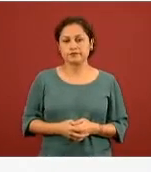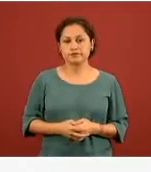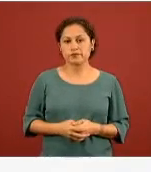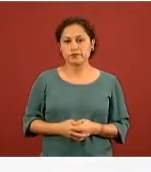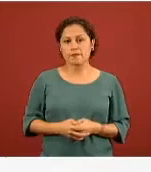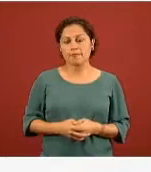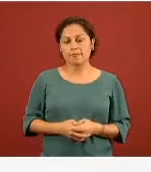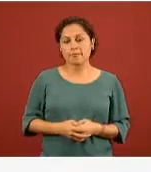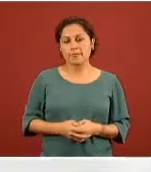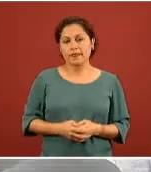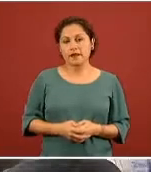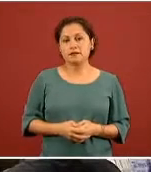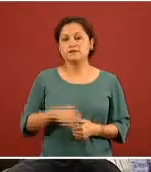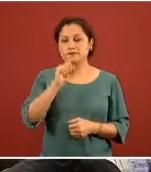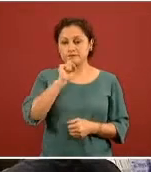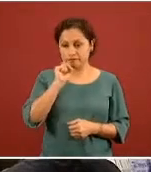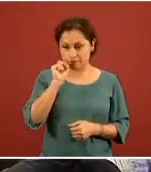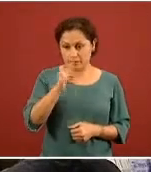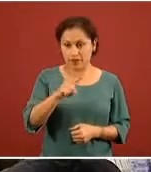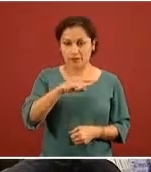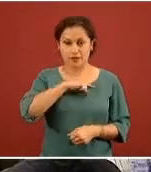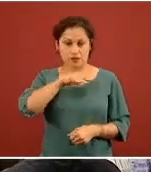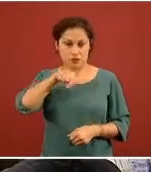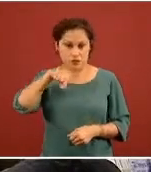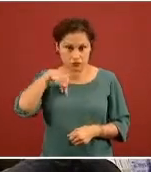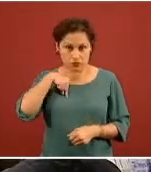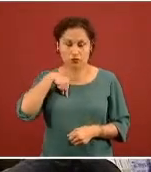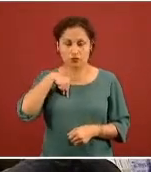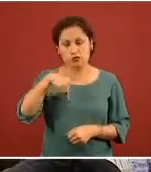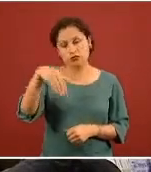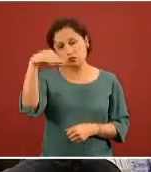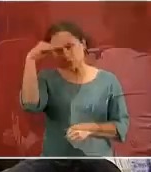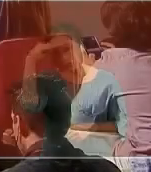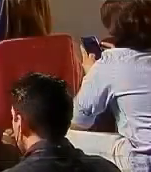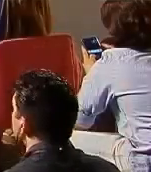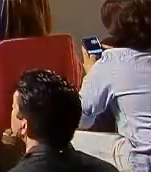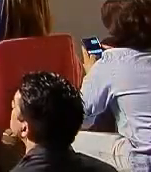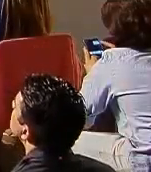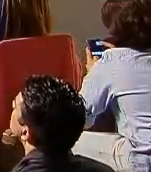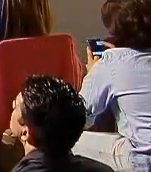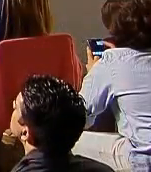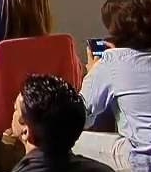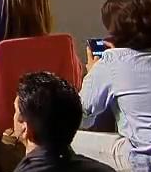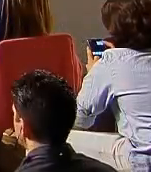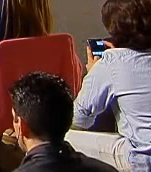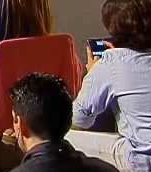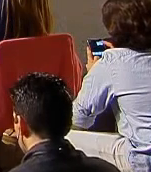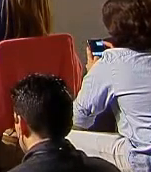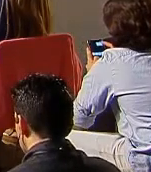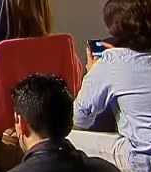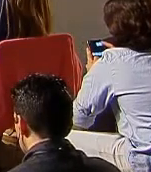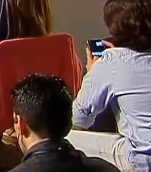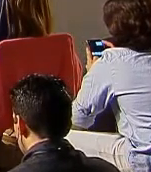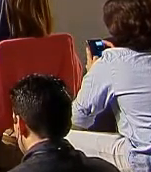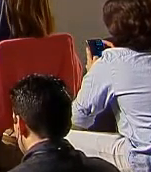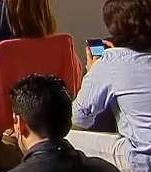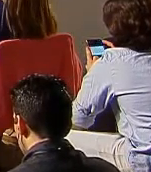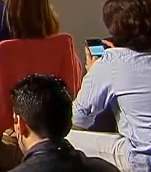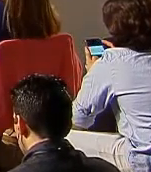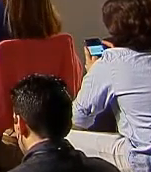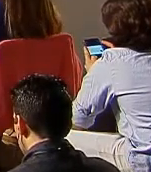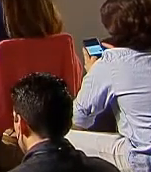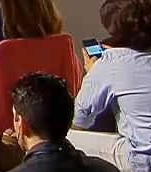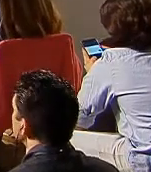Además de esto, hemos buscado mantener la seguridad en la prestación